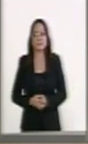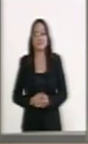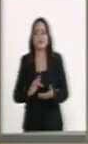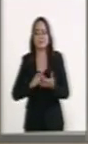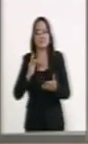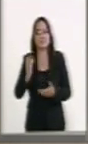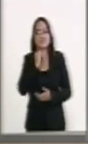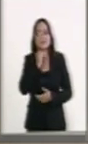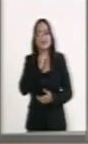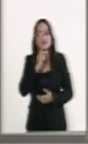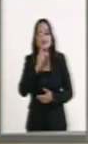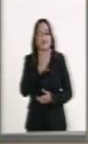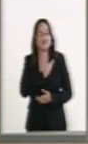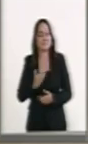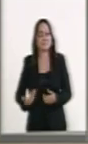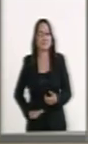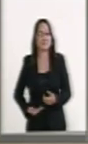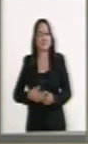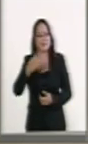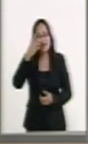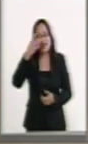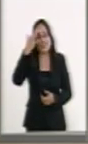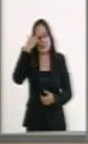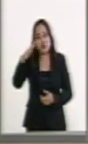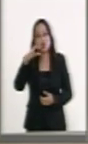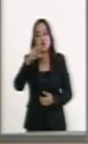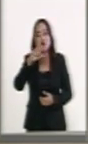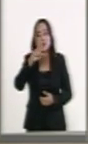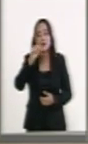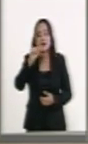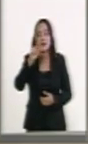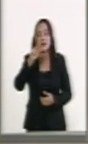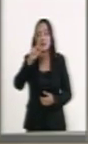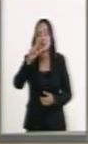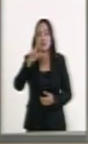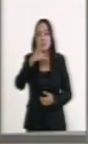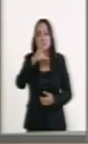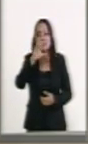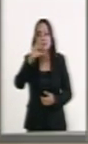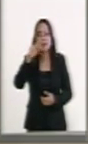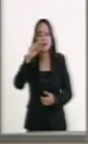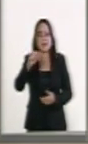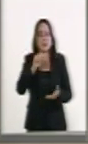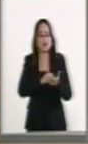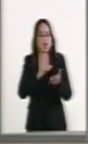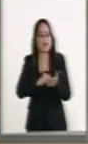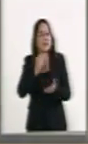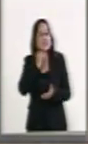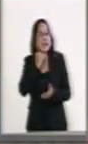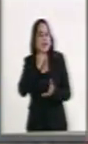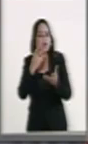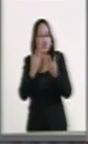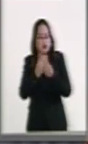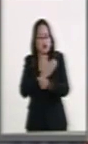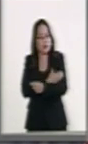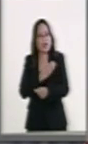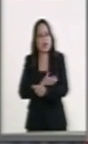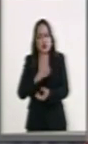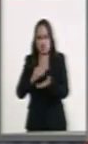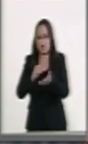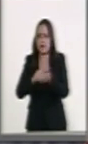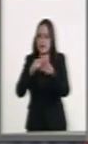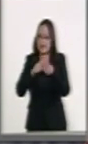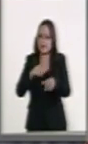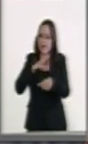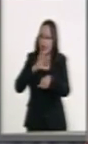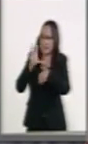Gracias, señor presidente. Don Raúl Cervantes, a un compañero senador, y lo seguirá siendo porque tendrá